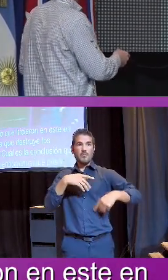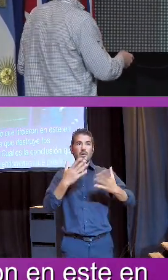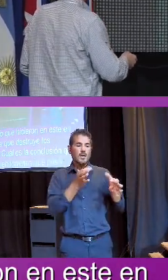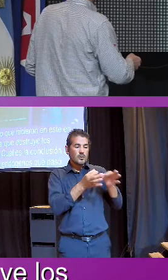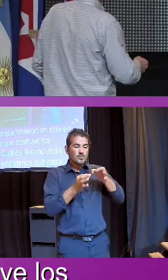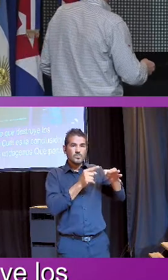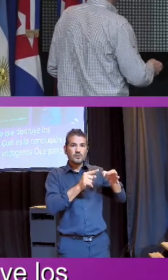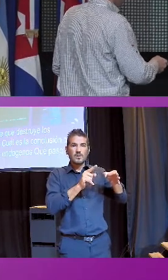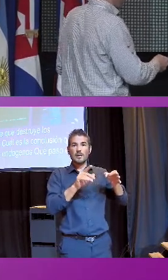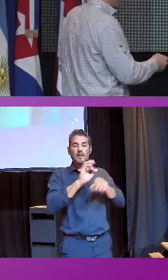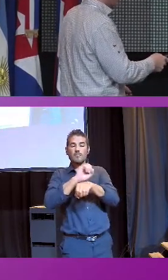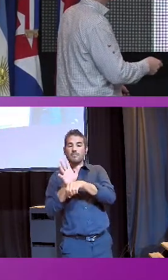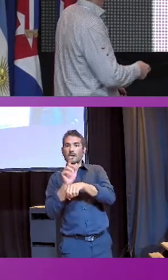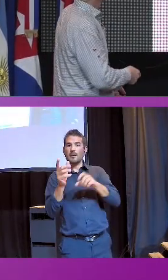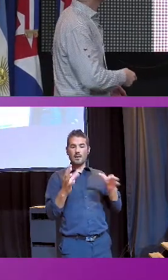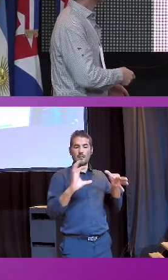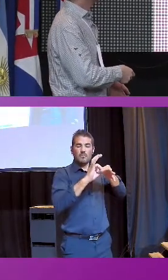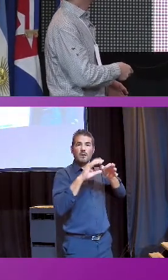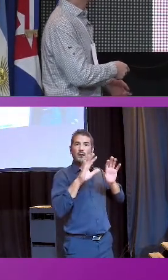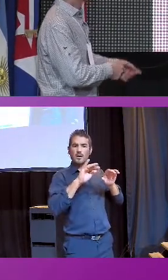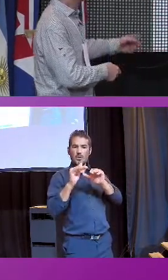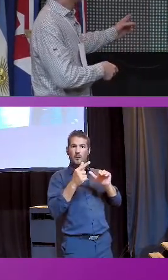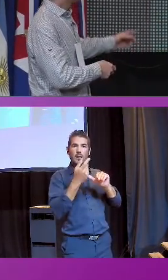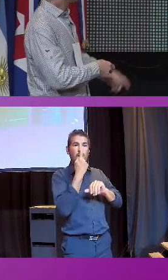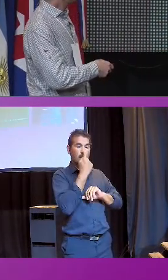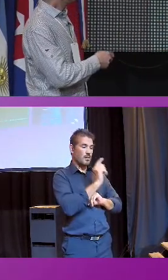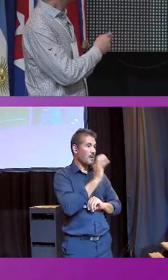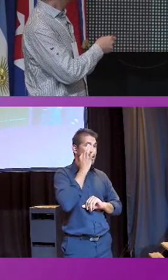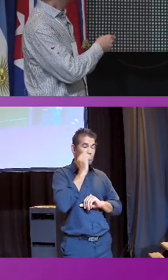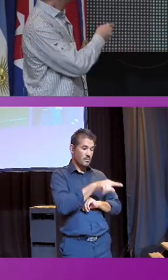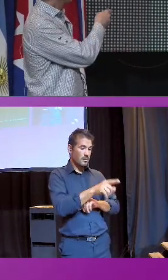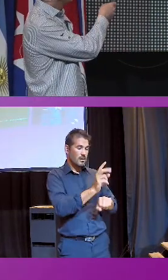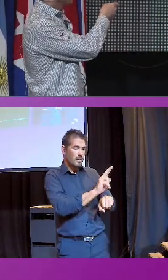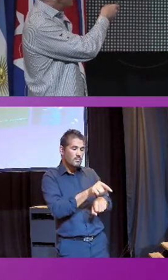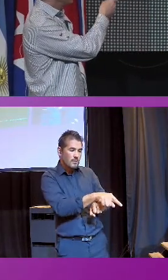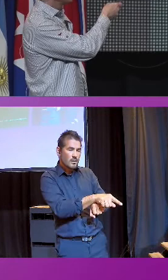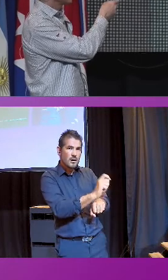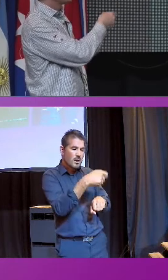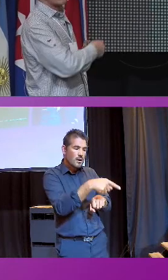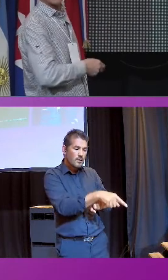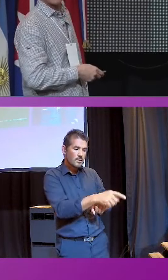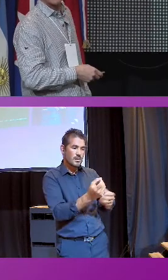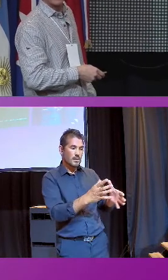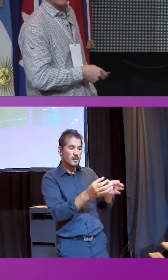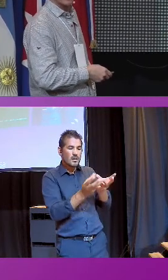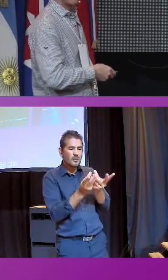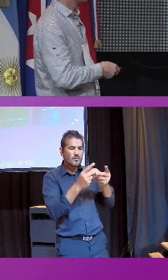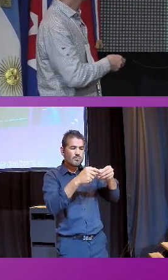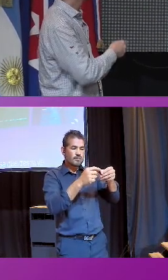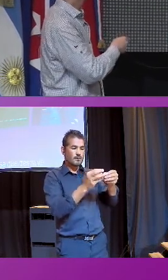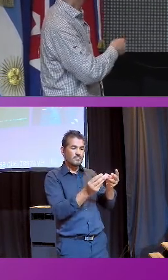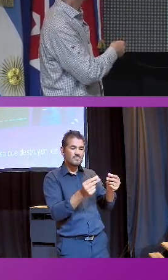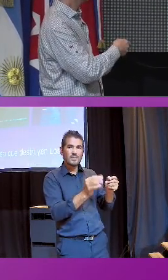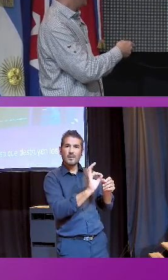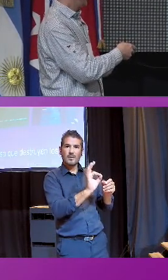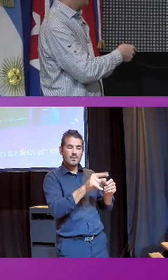modelos de ratones, al que le inhibieron esta hidrolasa que destruye los